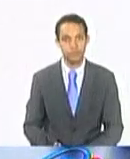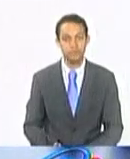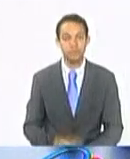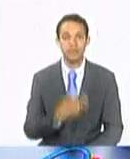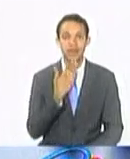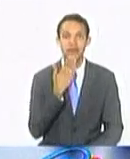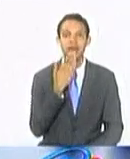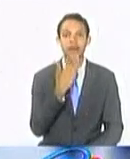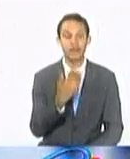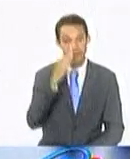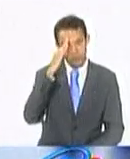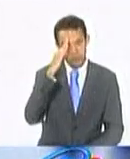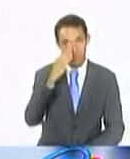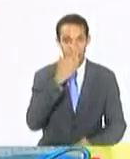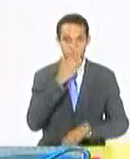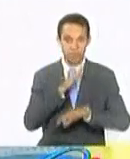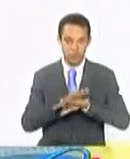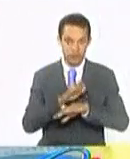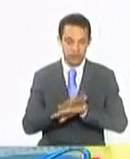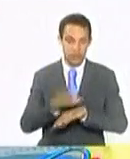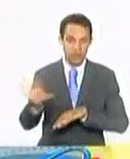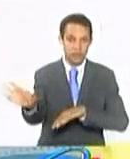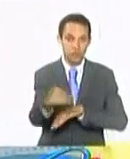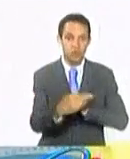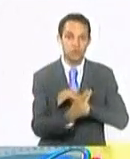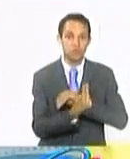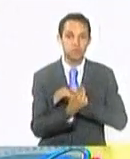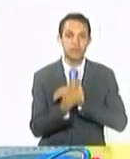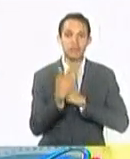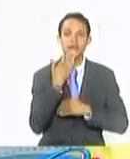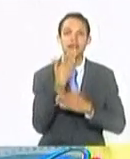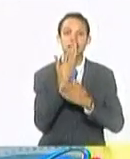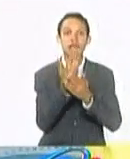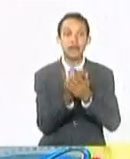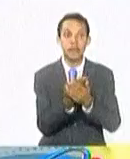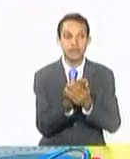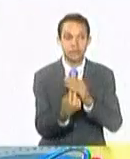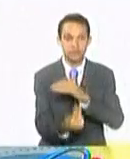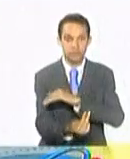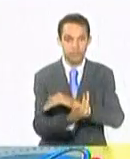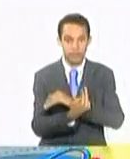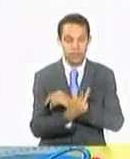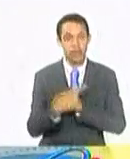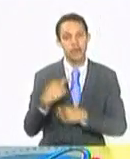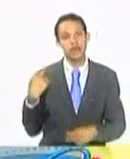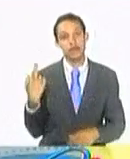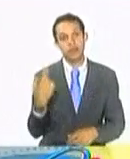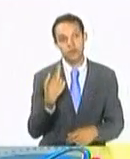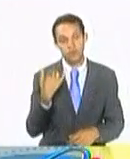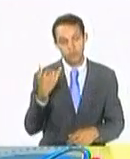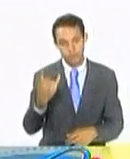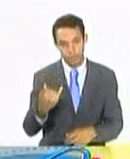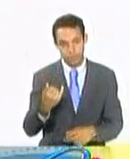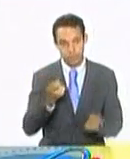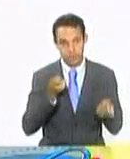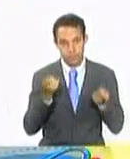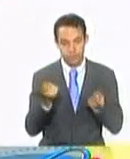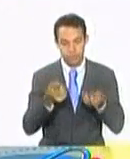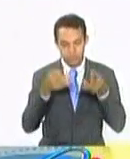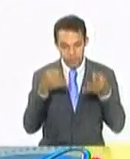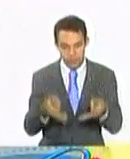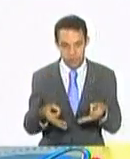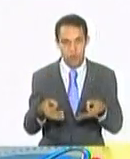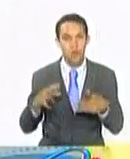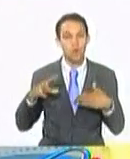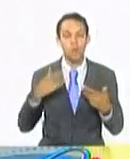gracias Iván buenas tardes y a todos ustedes Mil gracias por estar nuevamente con nosotros en esta emisión Recuerden que estamos llegando gracias a la señal